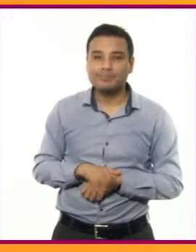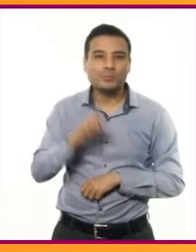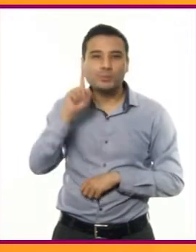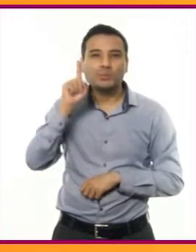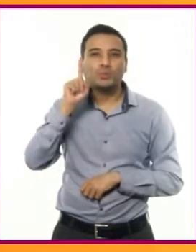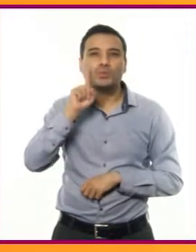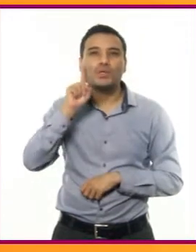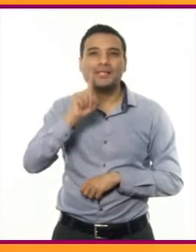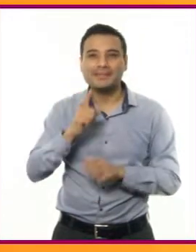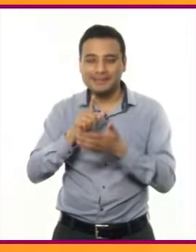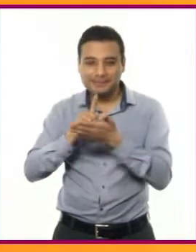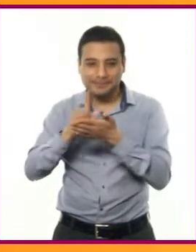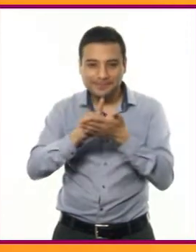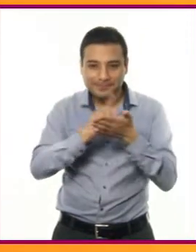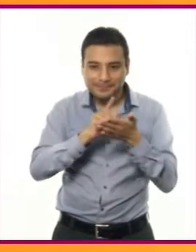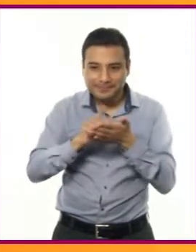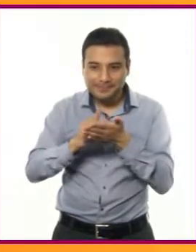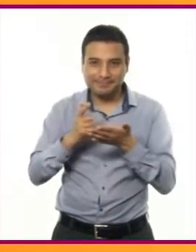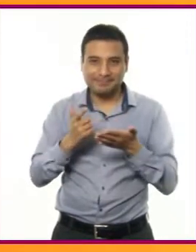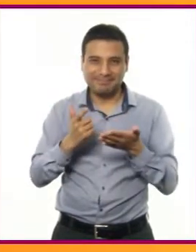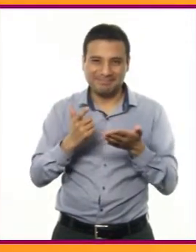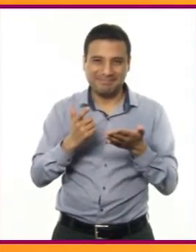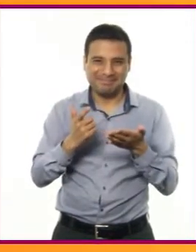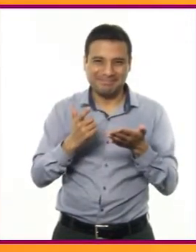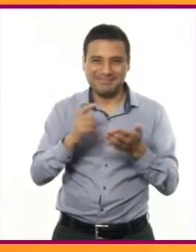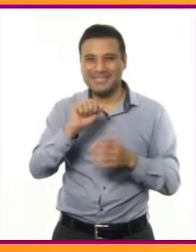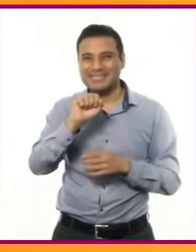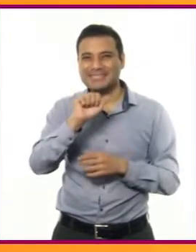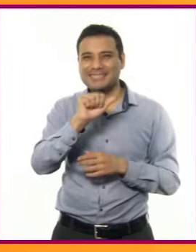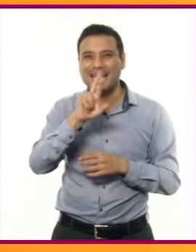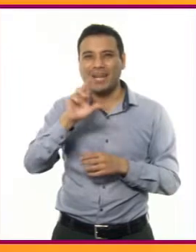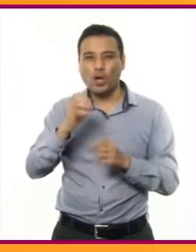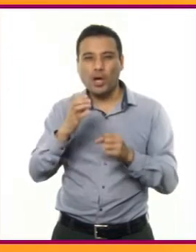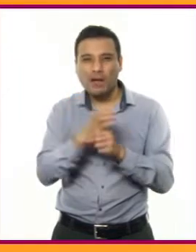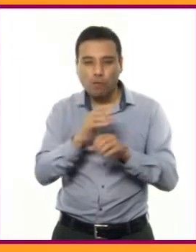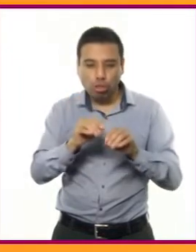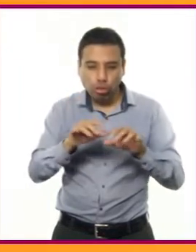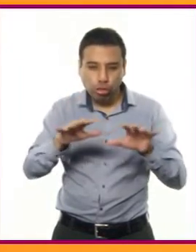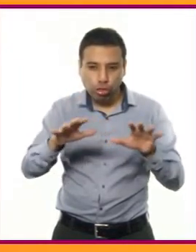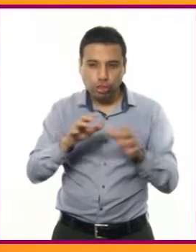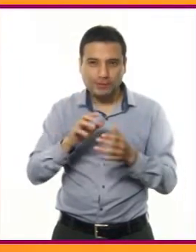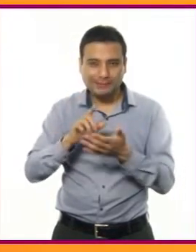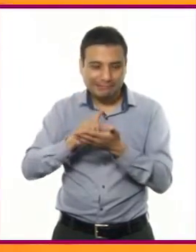casa llegan a limpiar superficies llenas de sarro y cochambre.